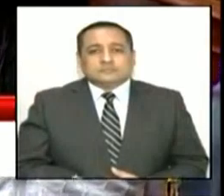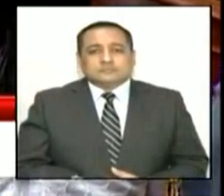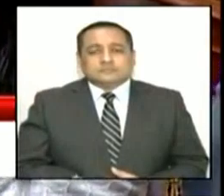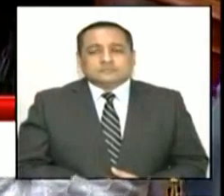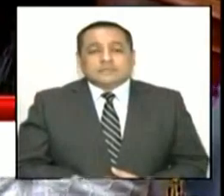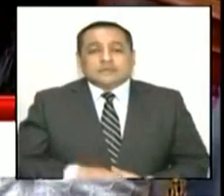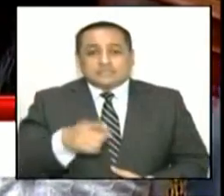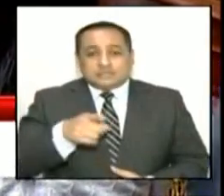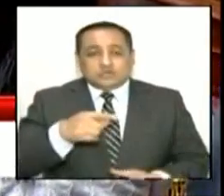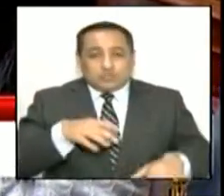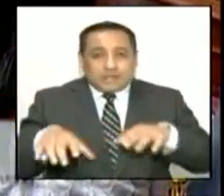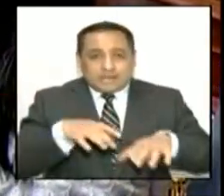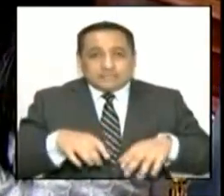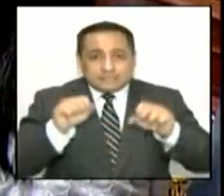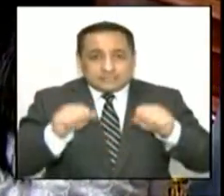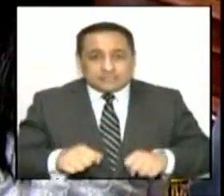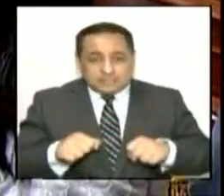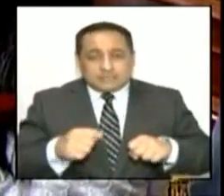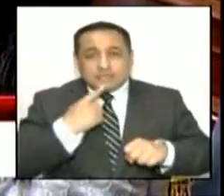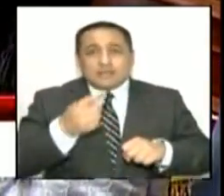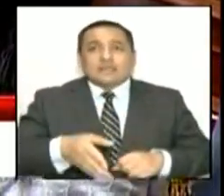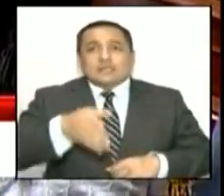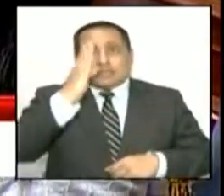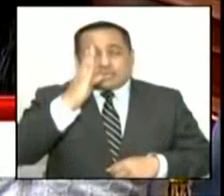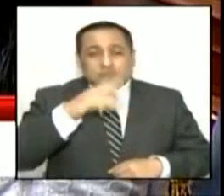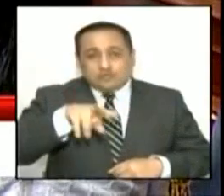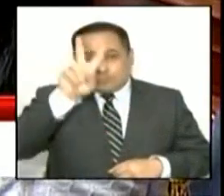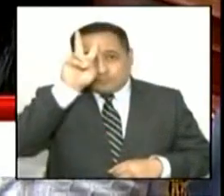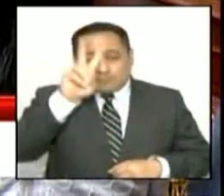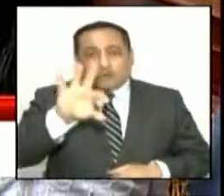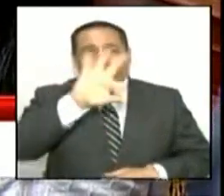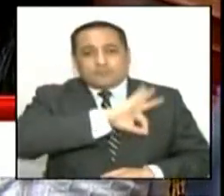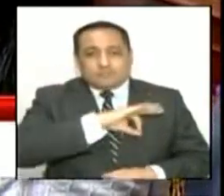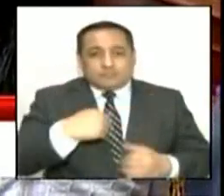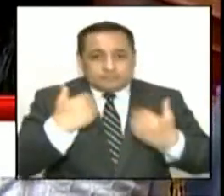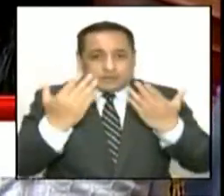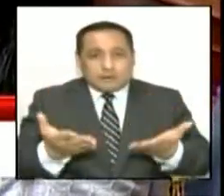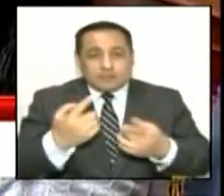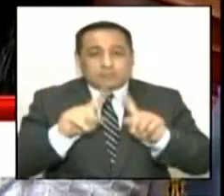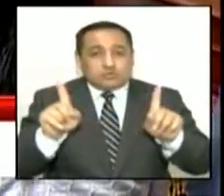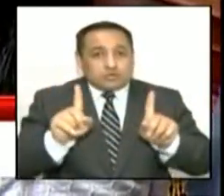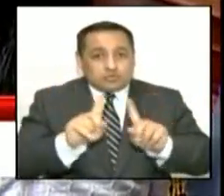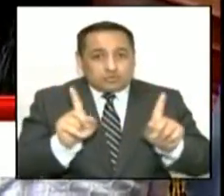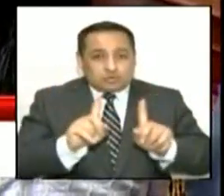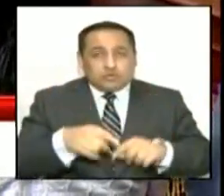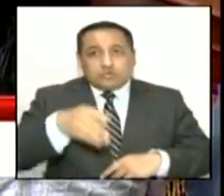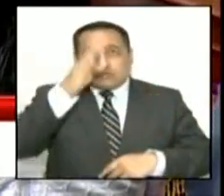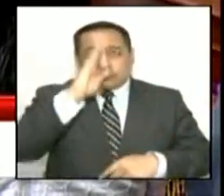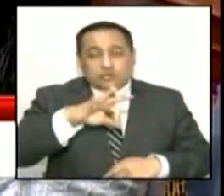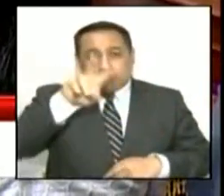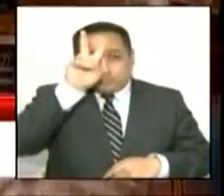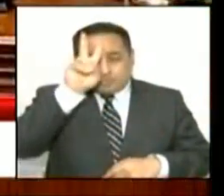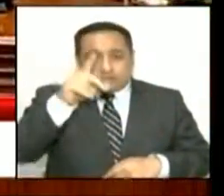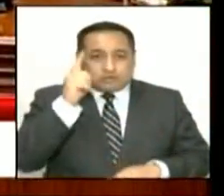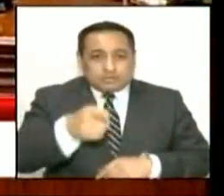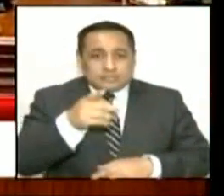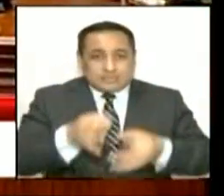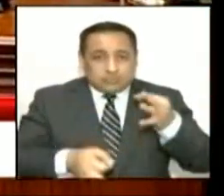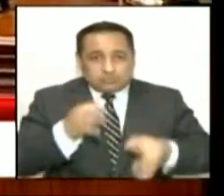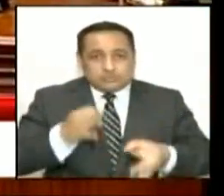Si así lo hace, que Dios y la patria la premien, y si no, que él y la nación se lo demanden.